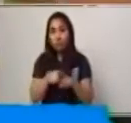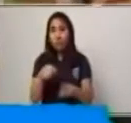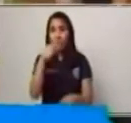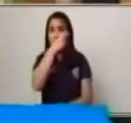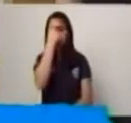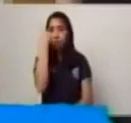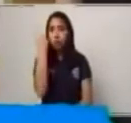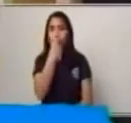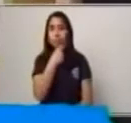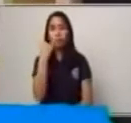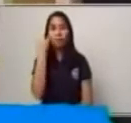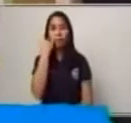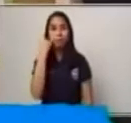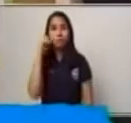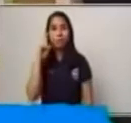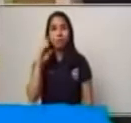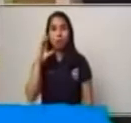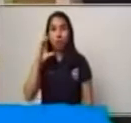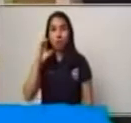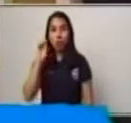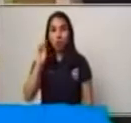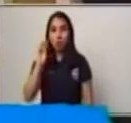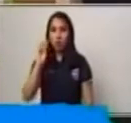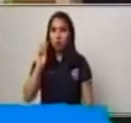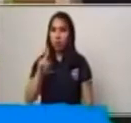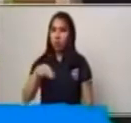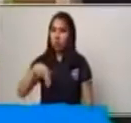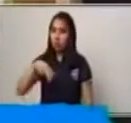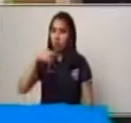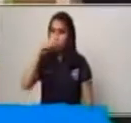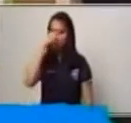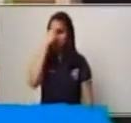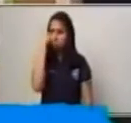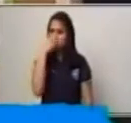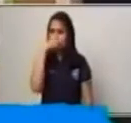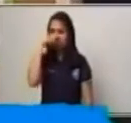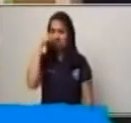el núcleo. ¿Y para ti qué es el núcleo?